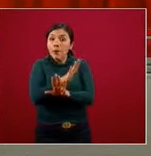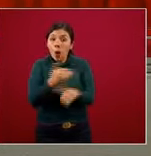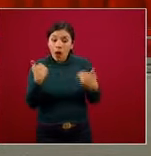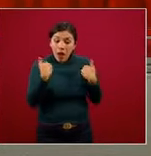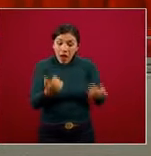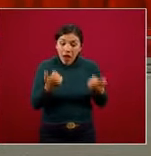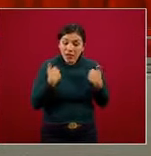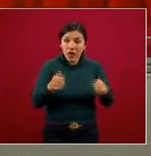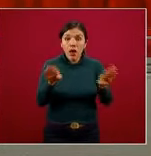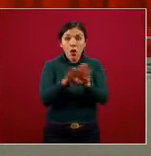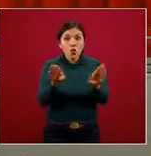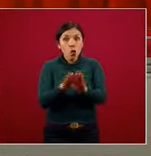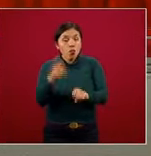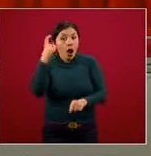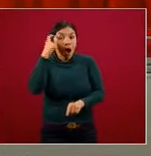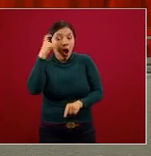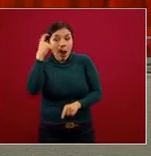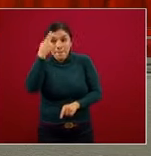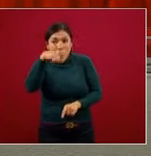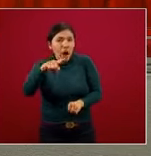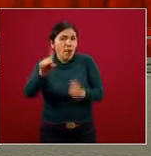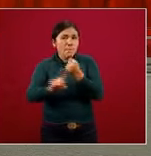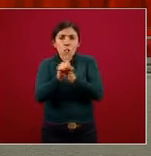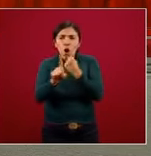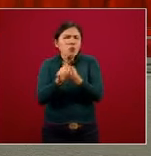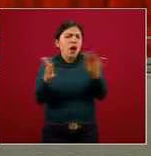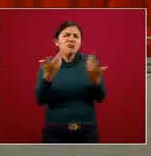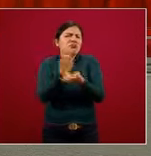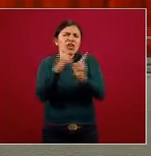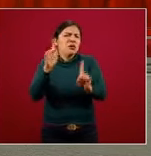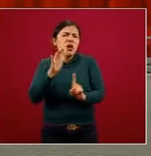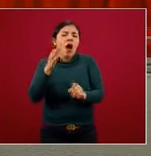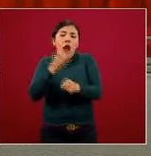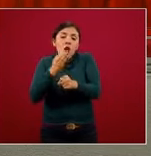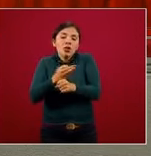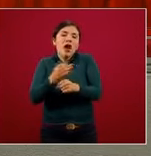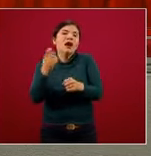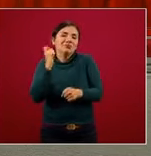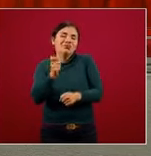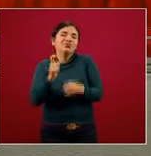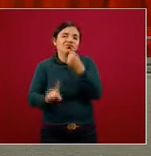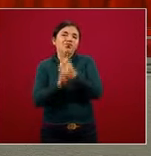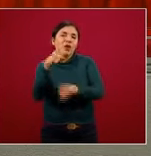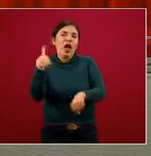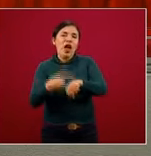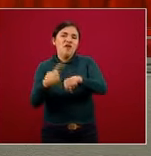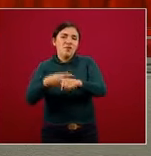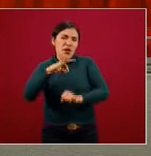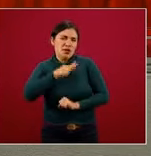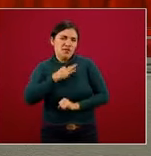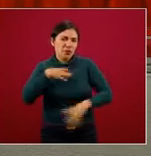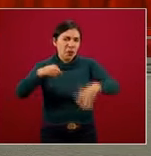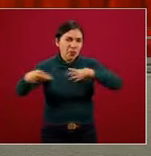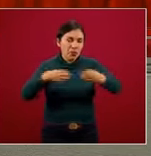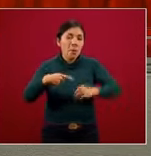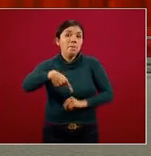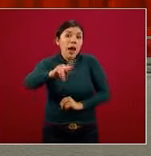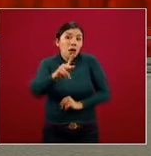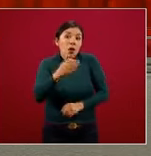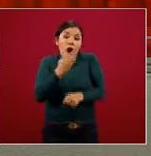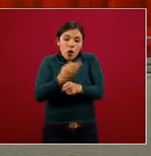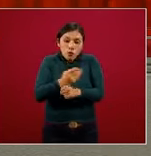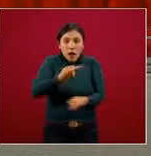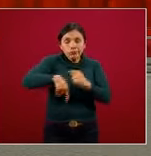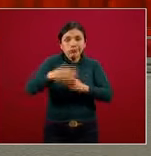de prácticas, de entendimiento sobre cualquier fenómeno, en este caso una enfermedad infecciosa. Pero hay que estar expectantes, hay